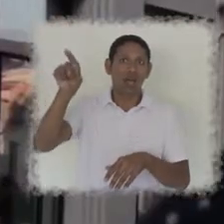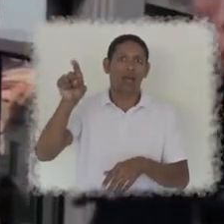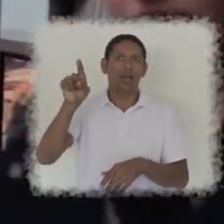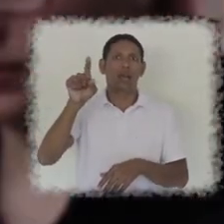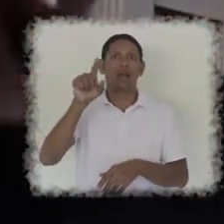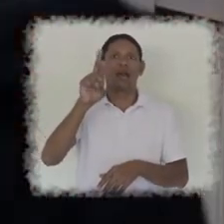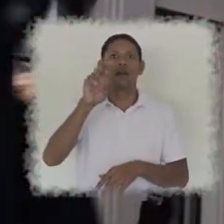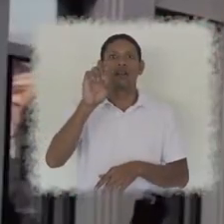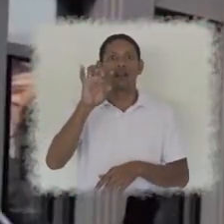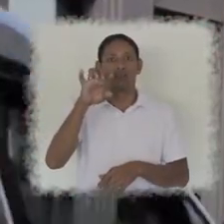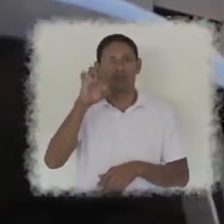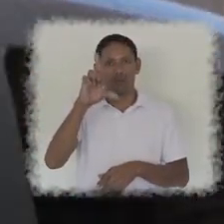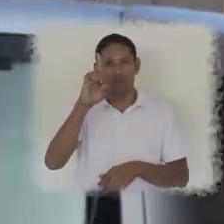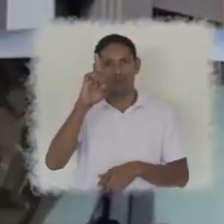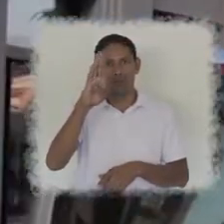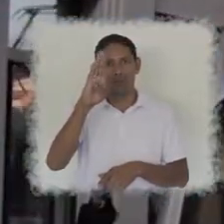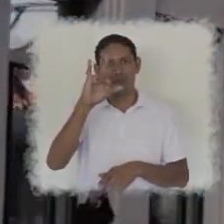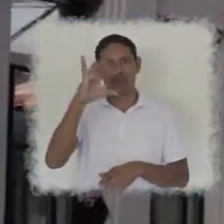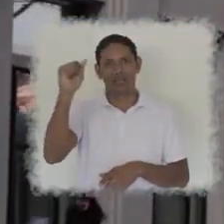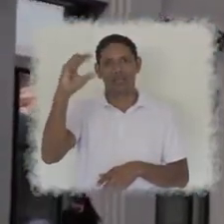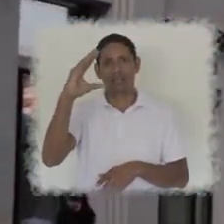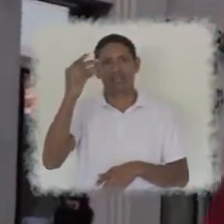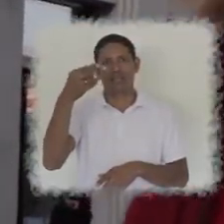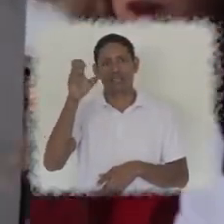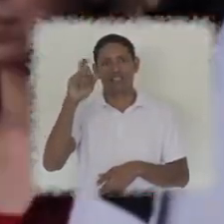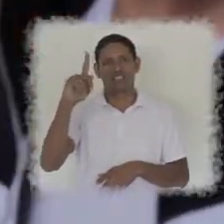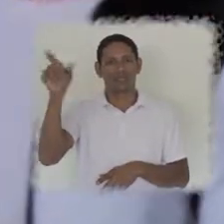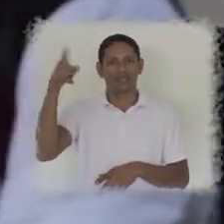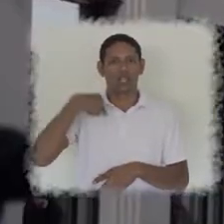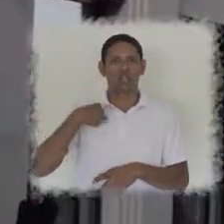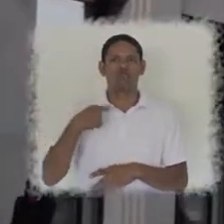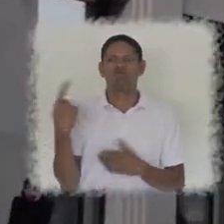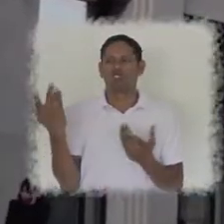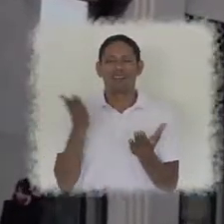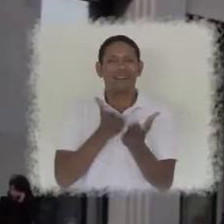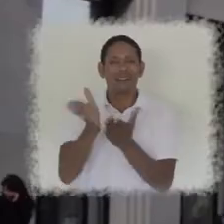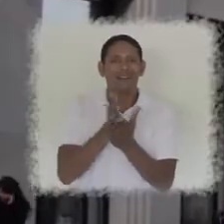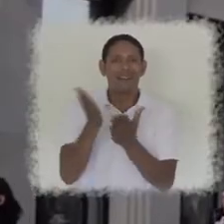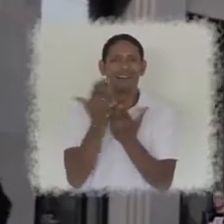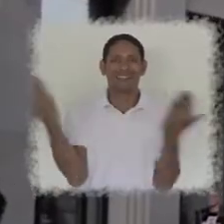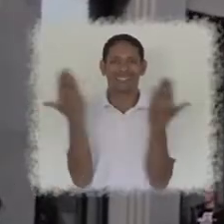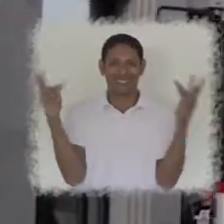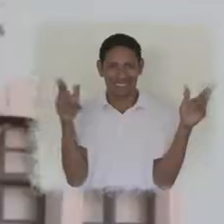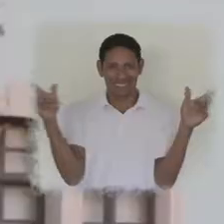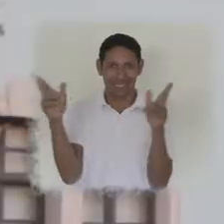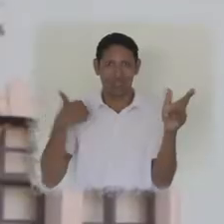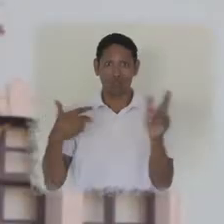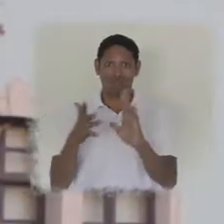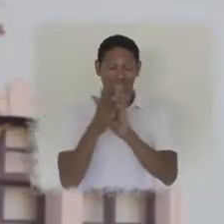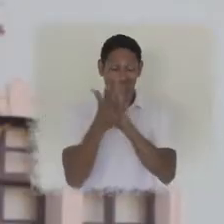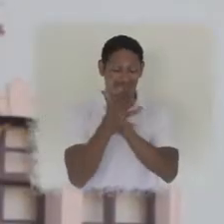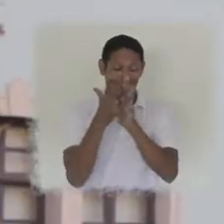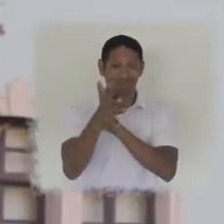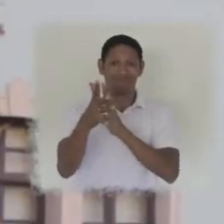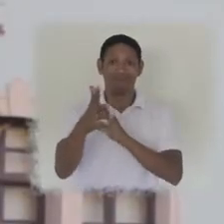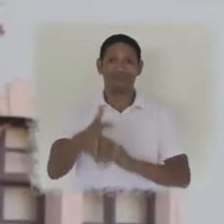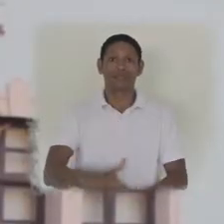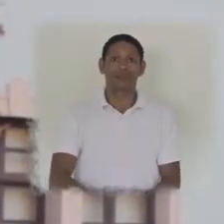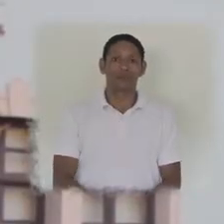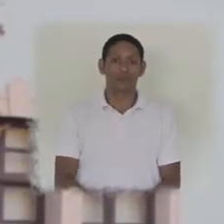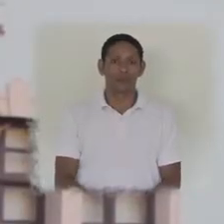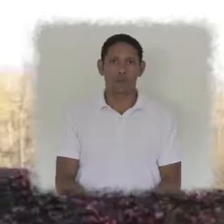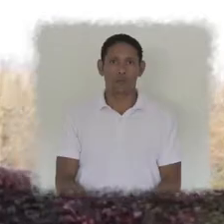Universidad Palaki de la ciudad de Olomouc, República Checa. Soy estudiante del programa de Cine Audiovisuales y quiero que conozcan mi